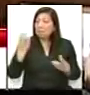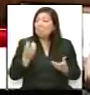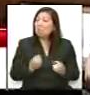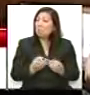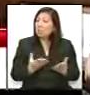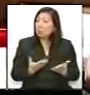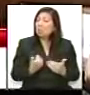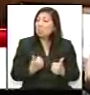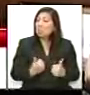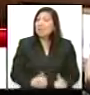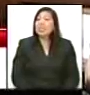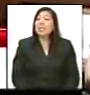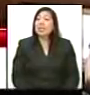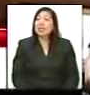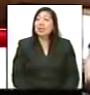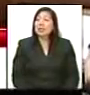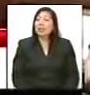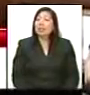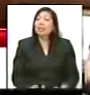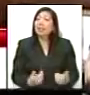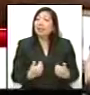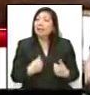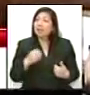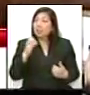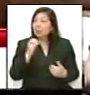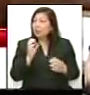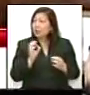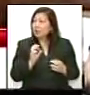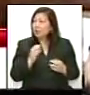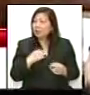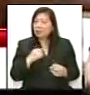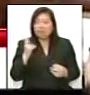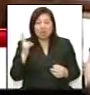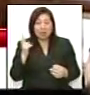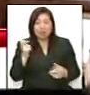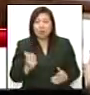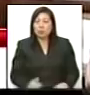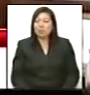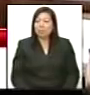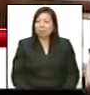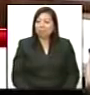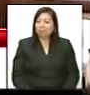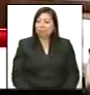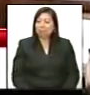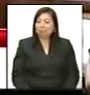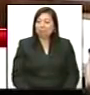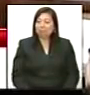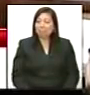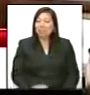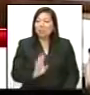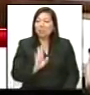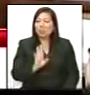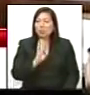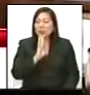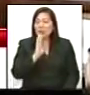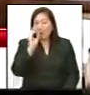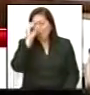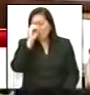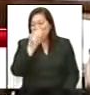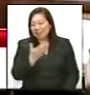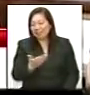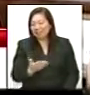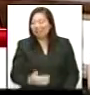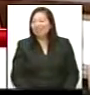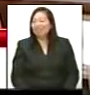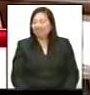bastante calificado y tenemos la oportunidad siempre de escuchar con mucha atención sus apreciaciones. Doctor